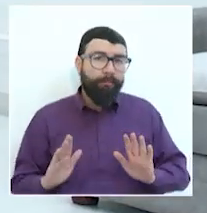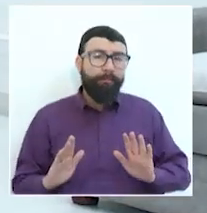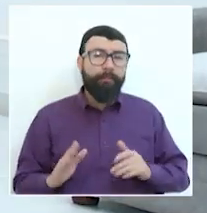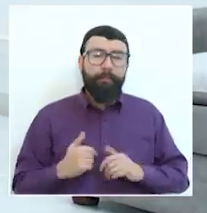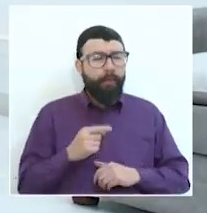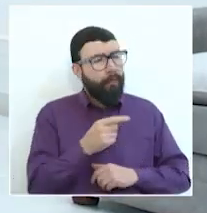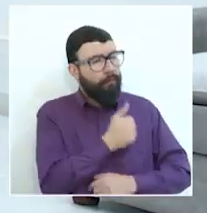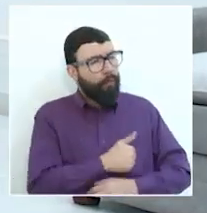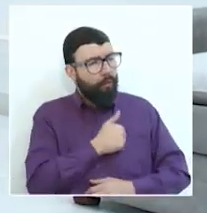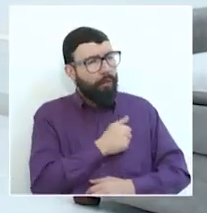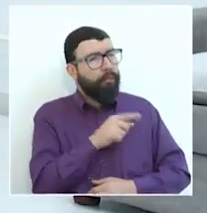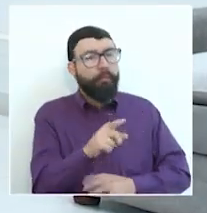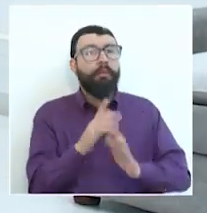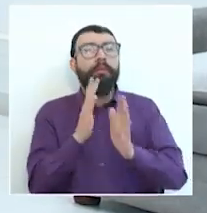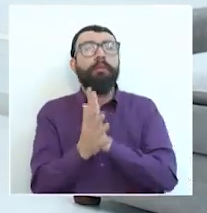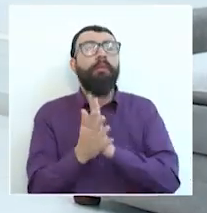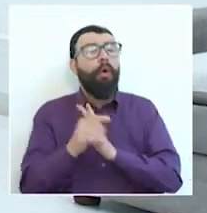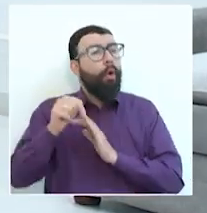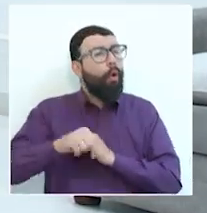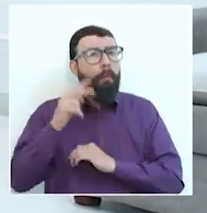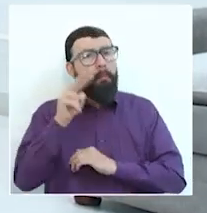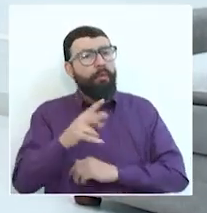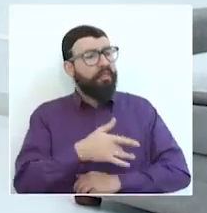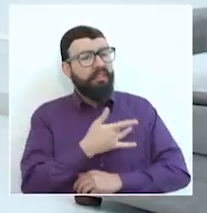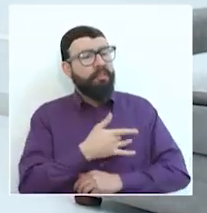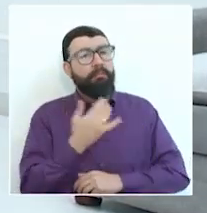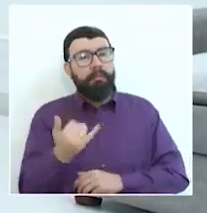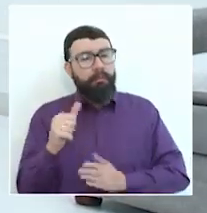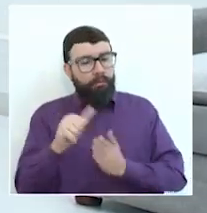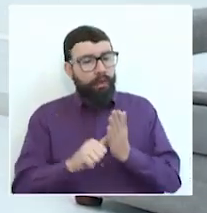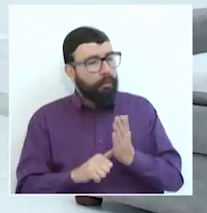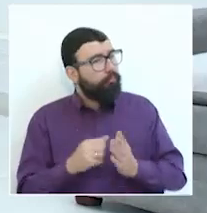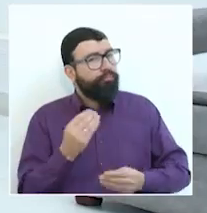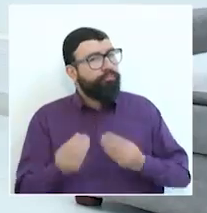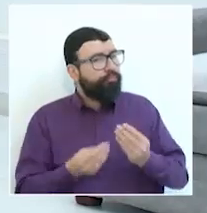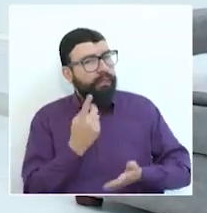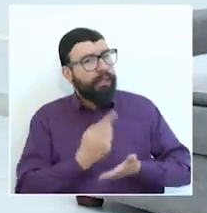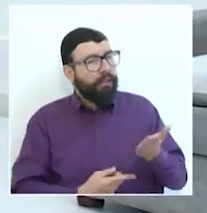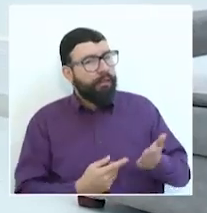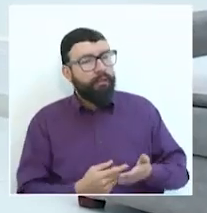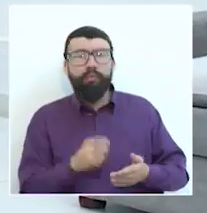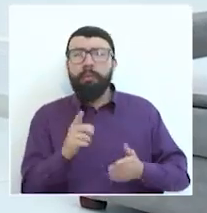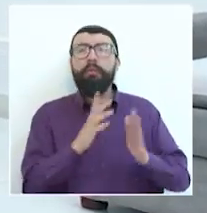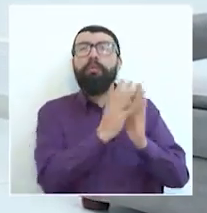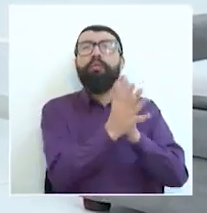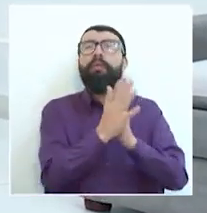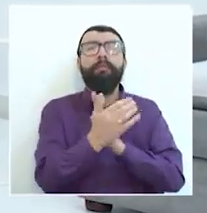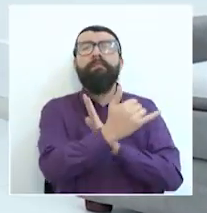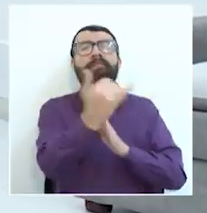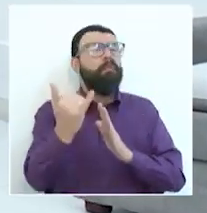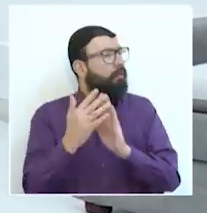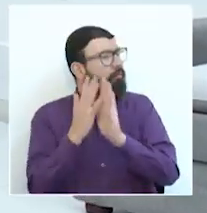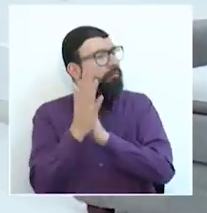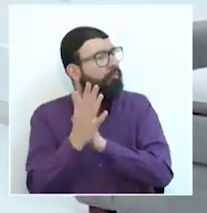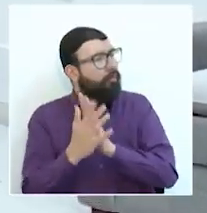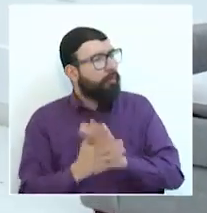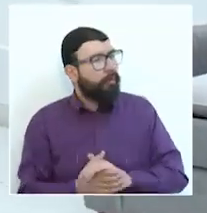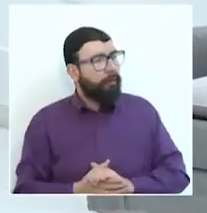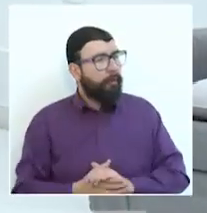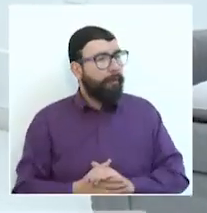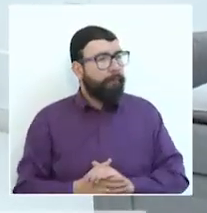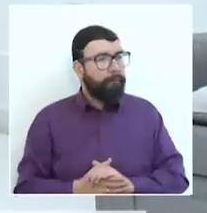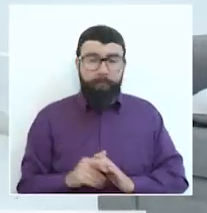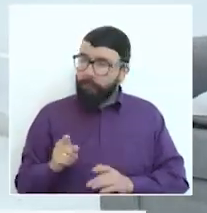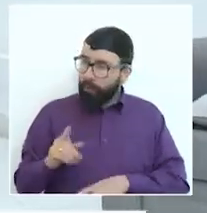un mensaje con respecto a lo que hoy vivió en el programa y a lo que le contaría a usted a tantos pacientes. Bueno, doctor,